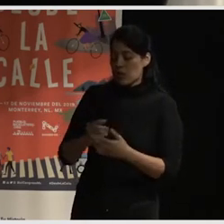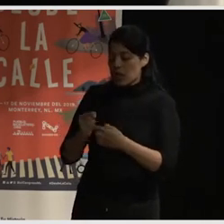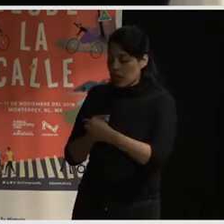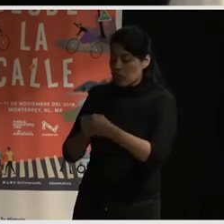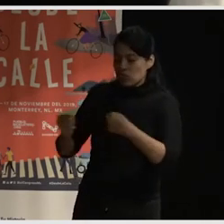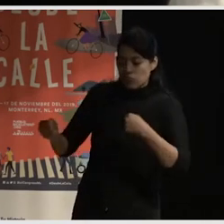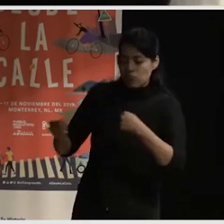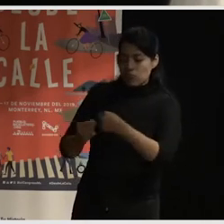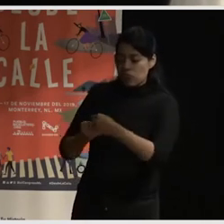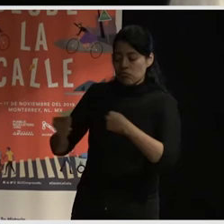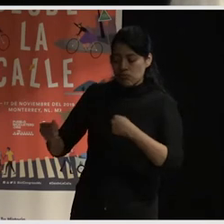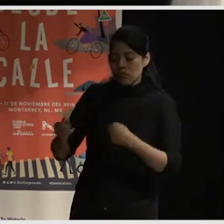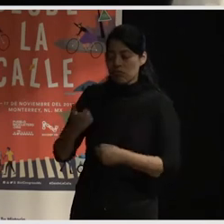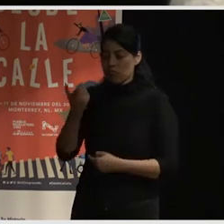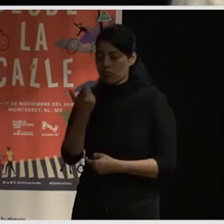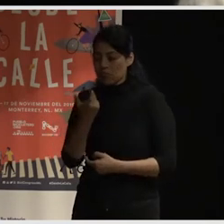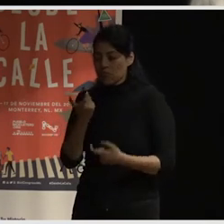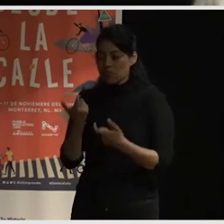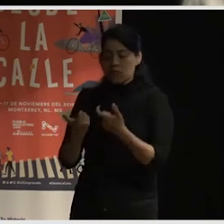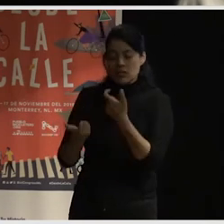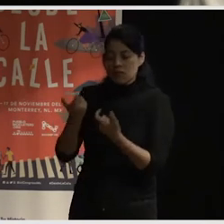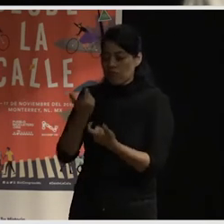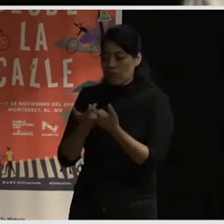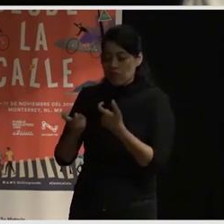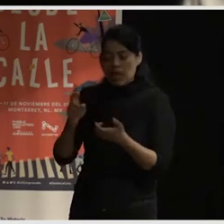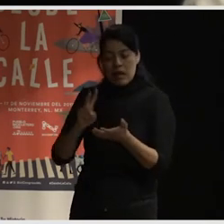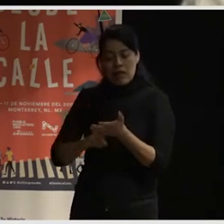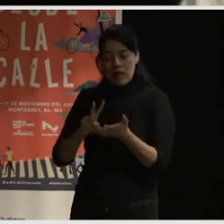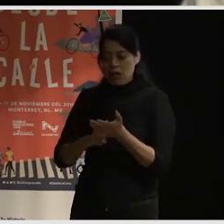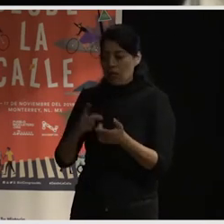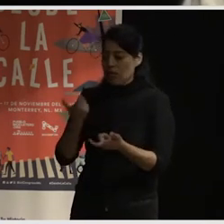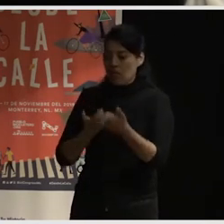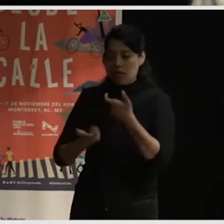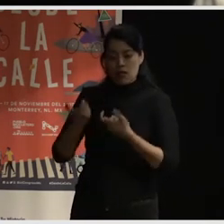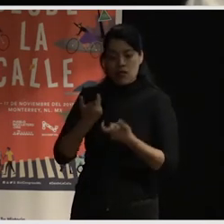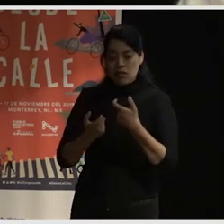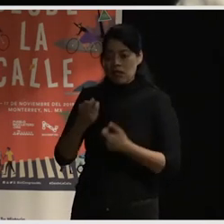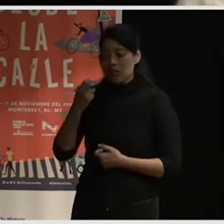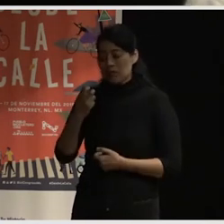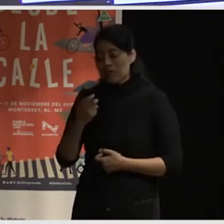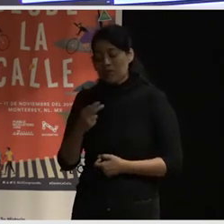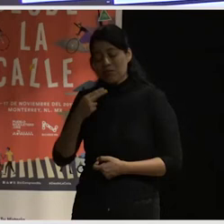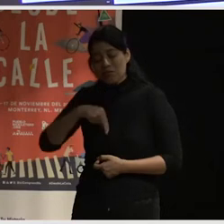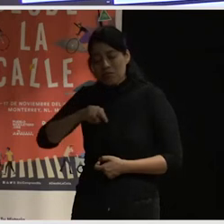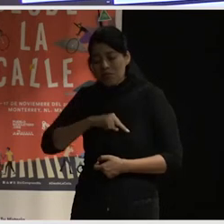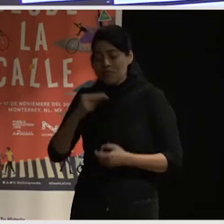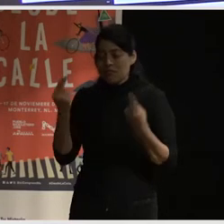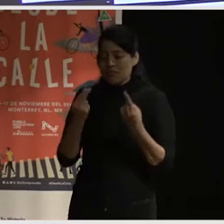económicas mediadas por la plusvalía que eso hay que ponerlo en tela de juicio